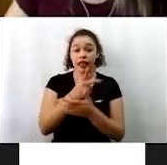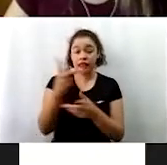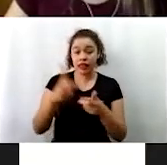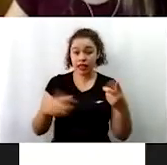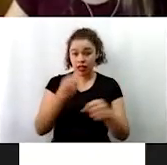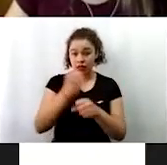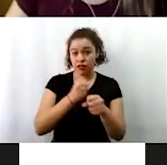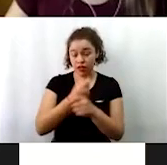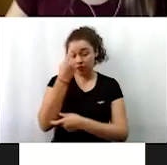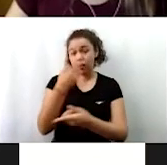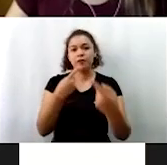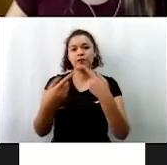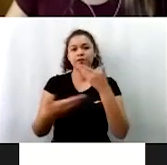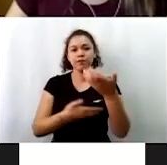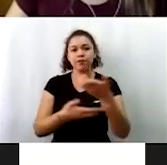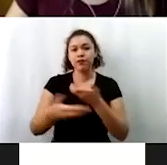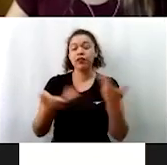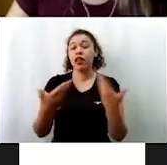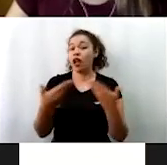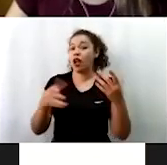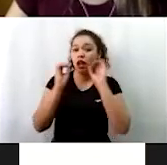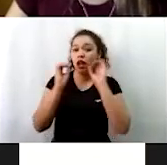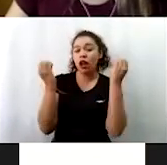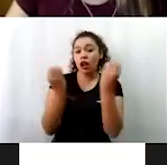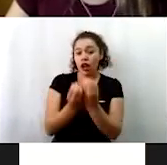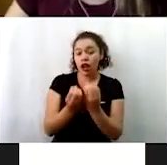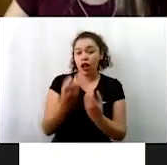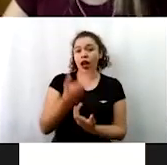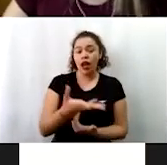como en muchas ocasiones las organizaciones hacen una labor que el